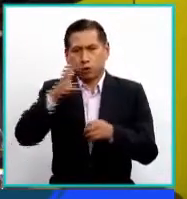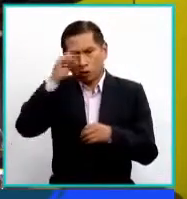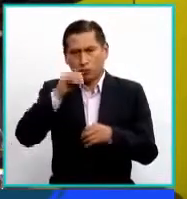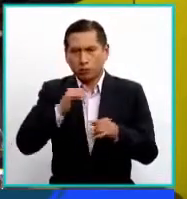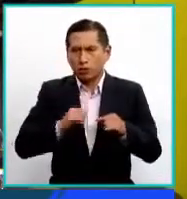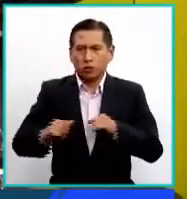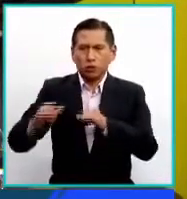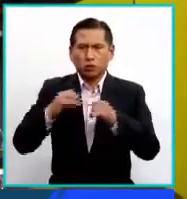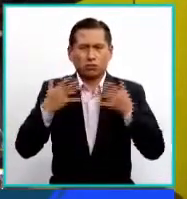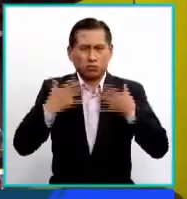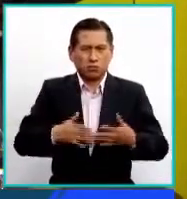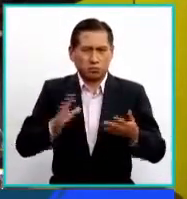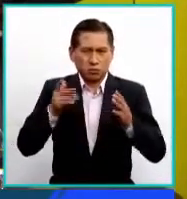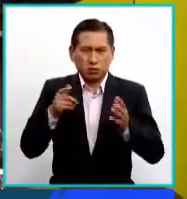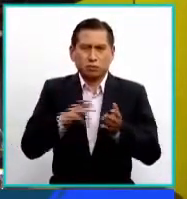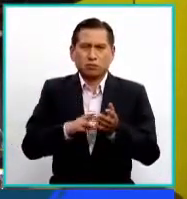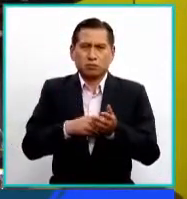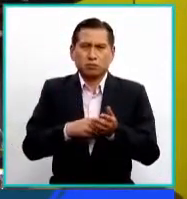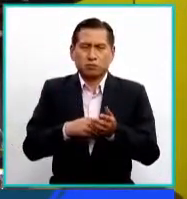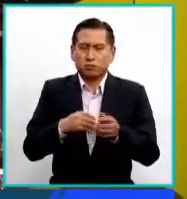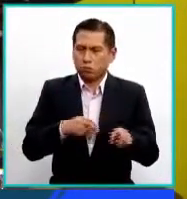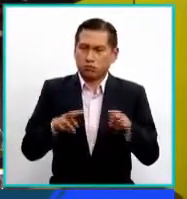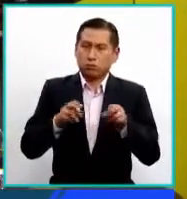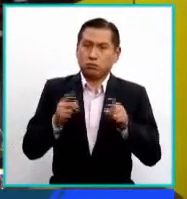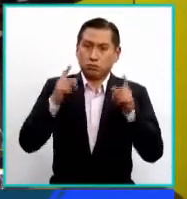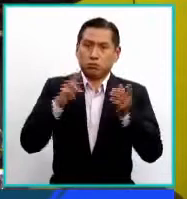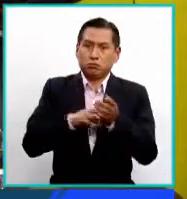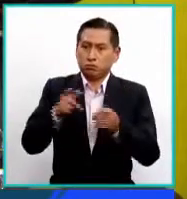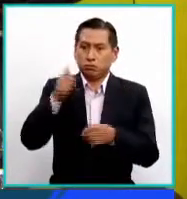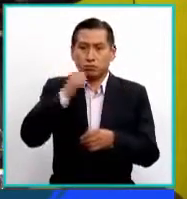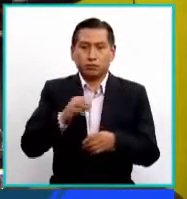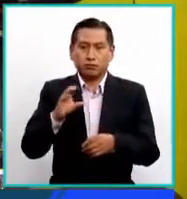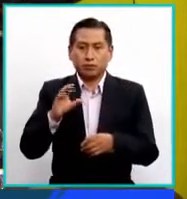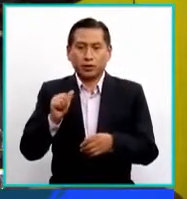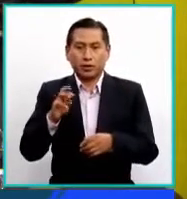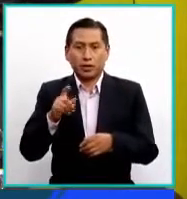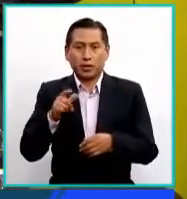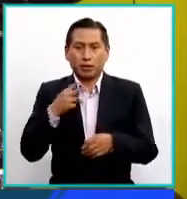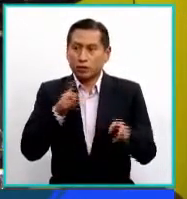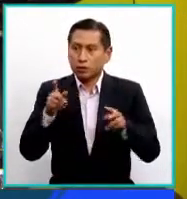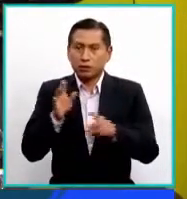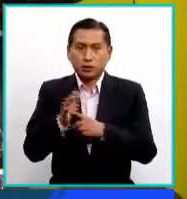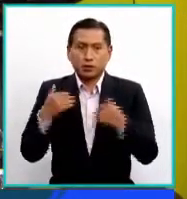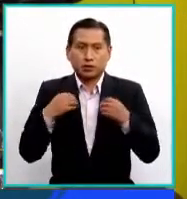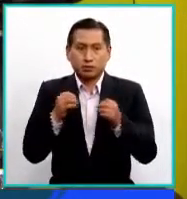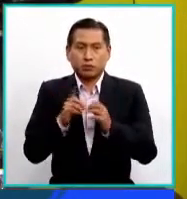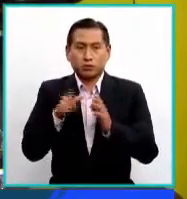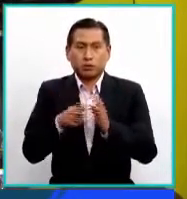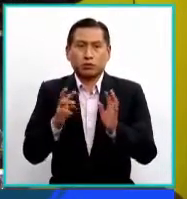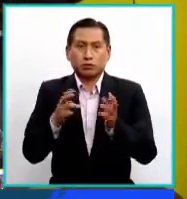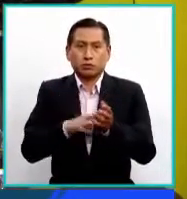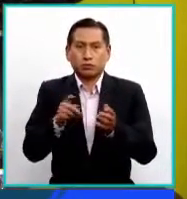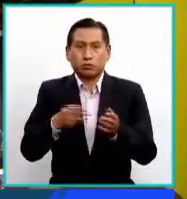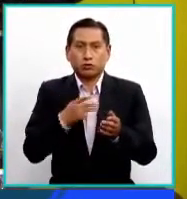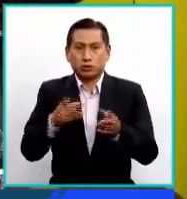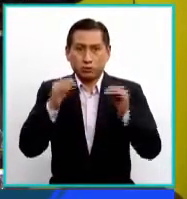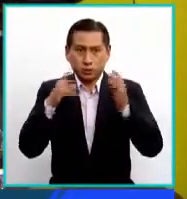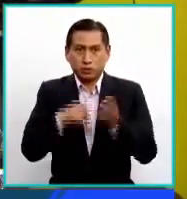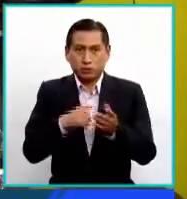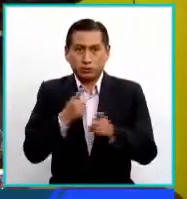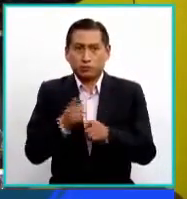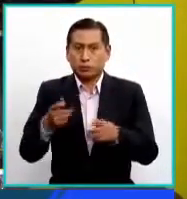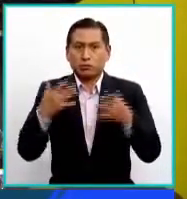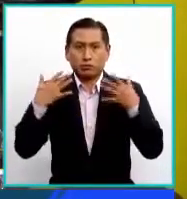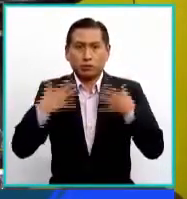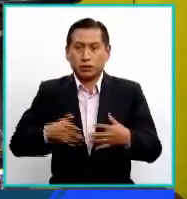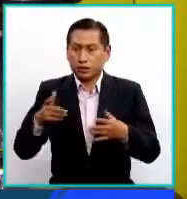sí. Es como que muy sorprendente ver a Carla, vamos a ver imágenes de apoyo en algún momento sobre música de maestro,